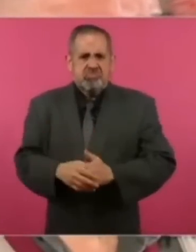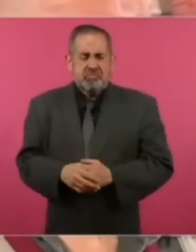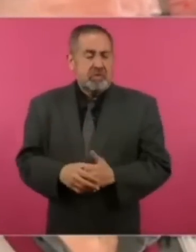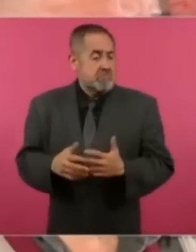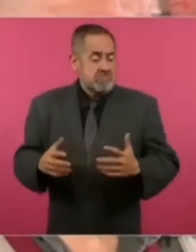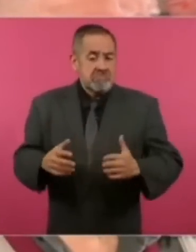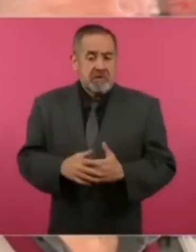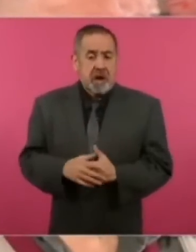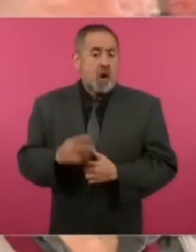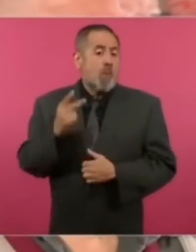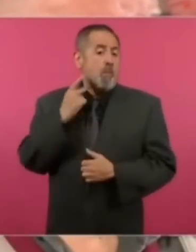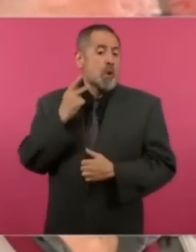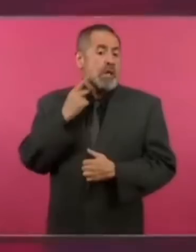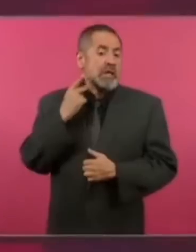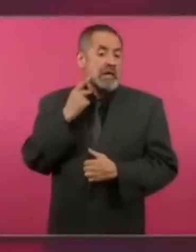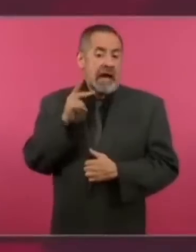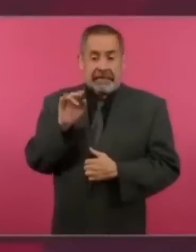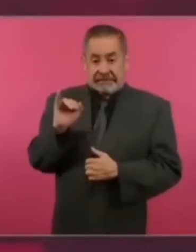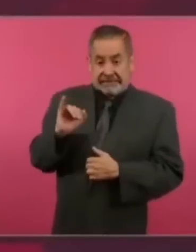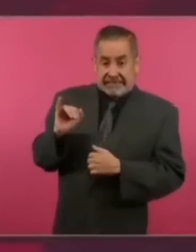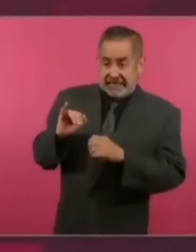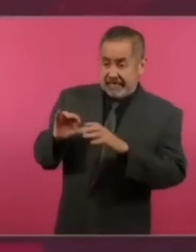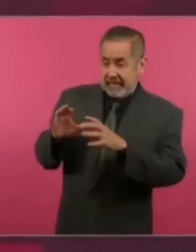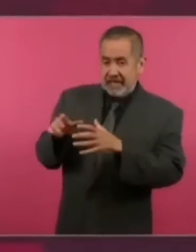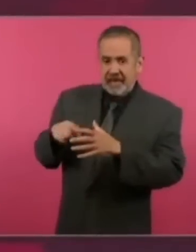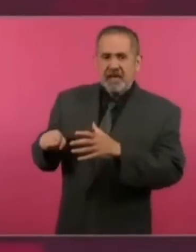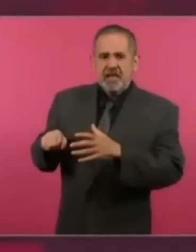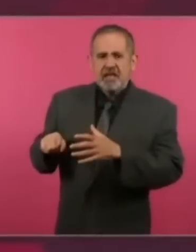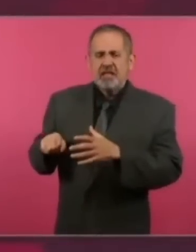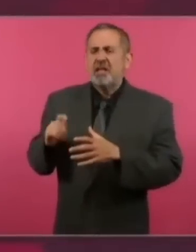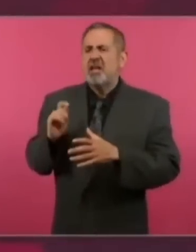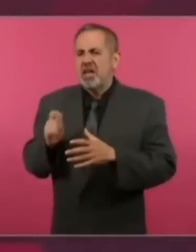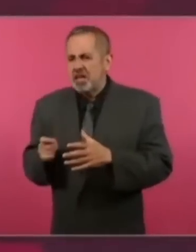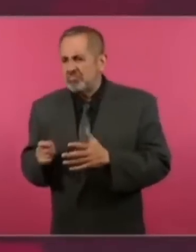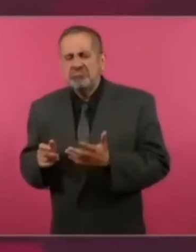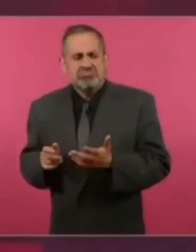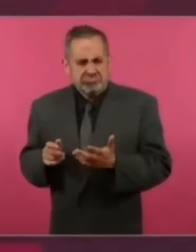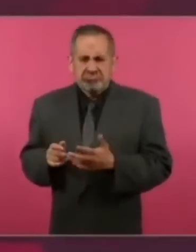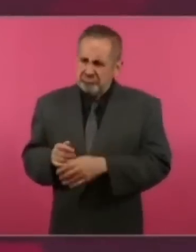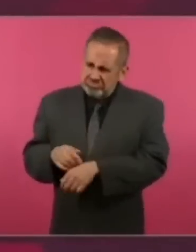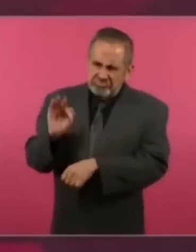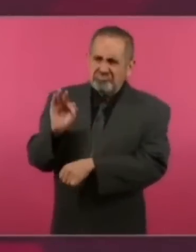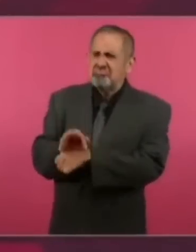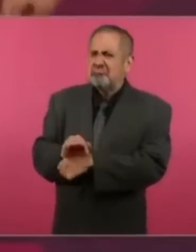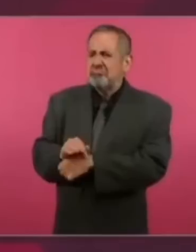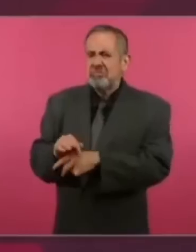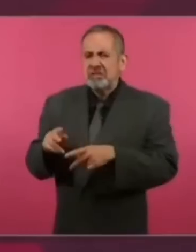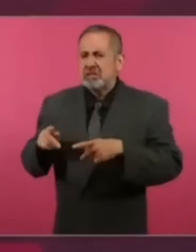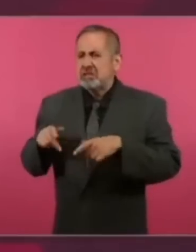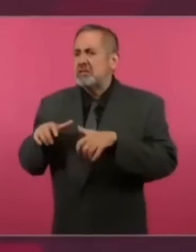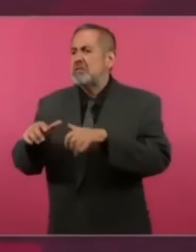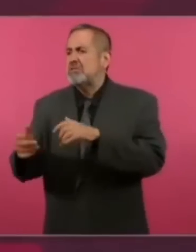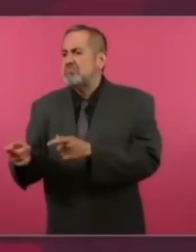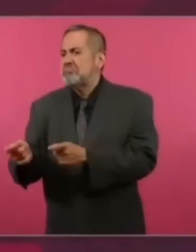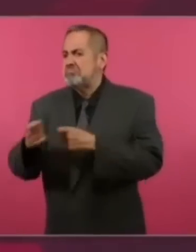La política en la izquierda debe ser el representar